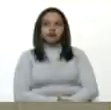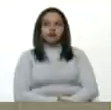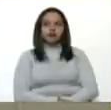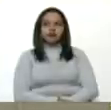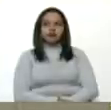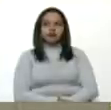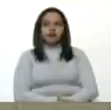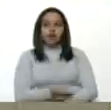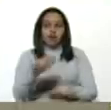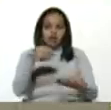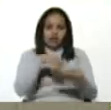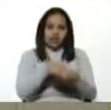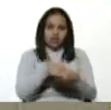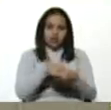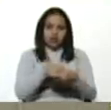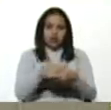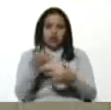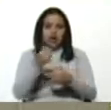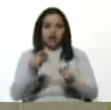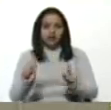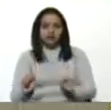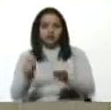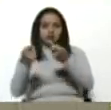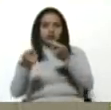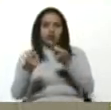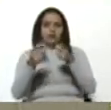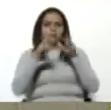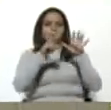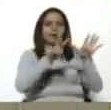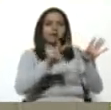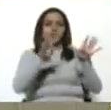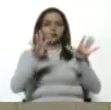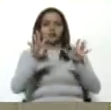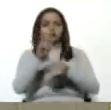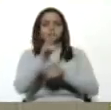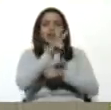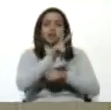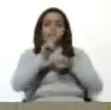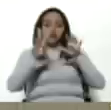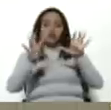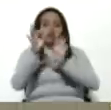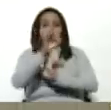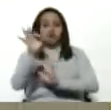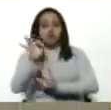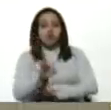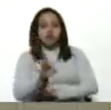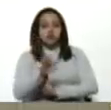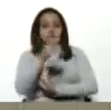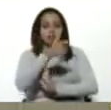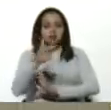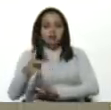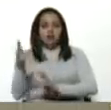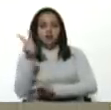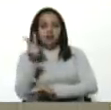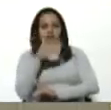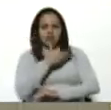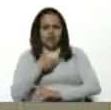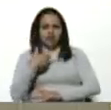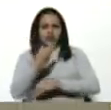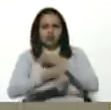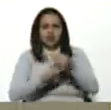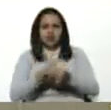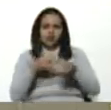dentro de los casos se han recuperado el 29% de los casos en Venezuela. Quiero hacer una parte